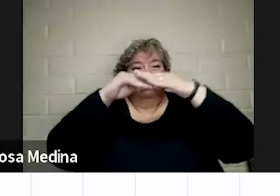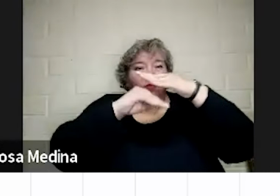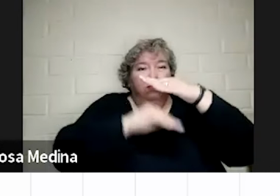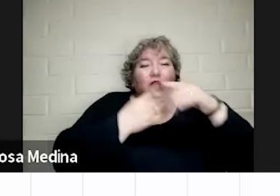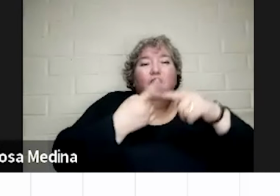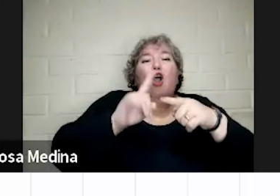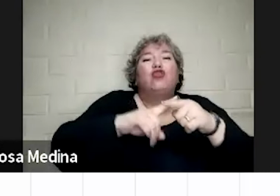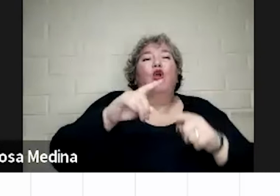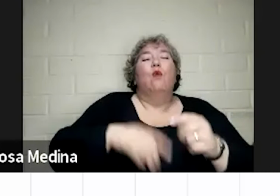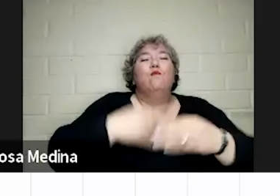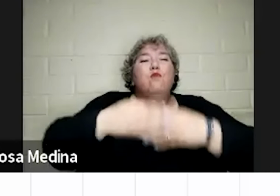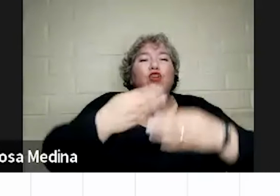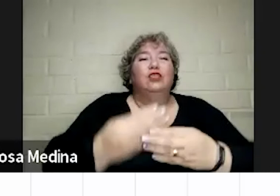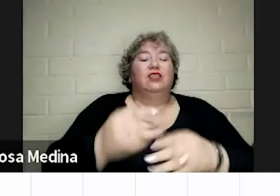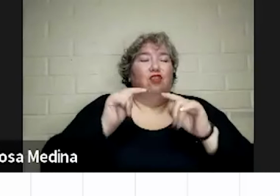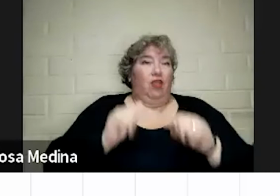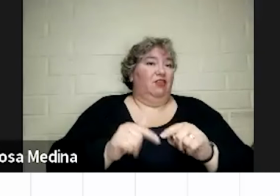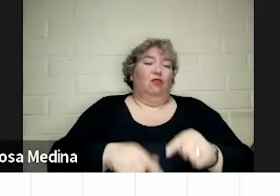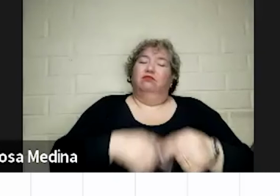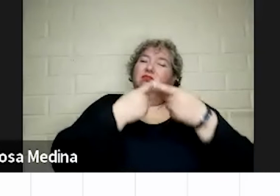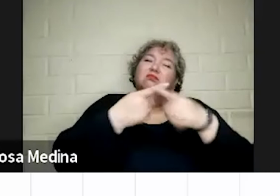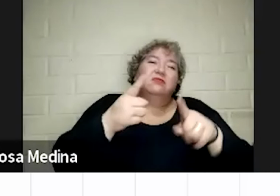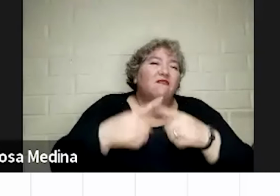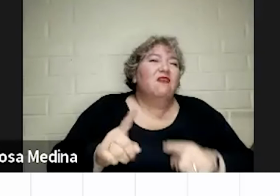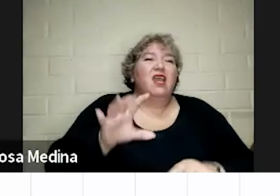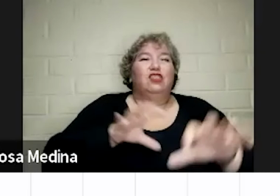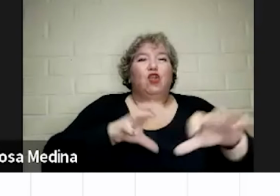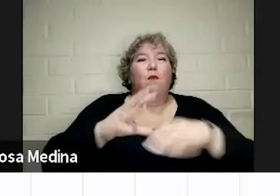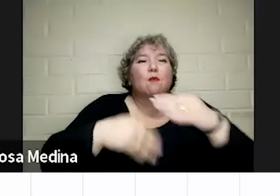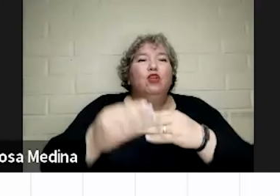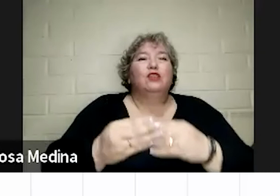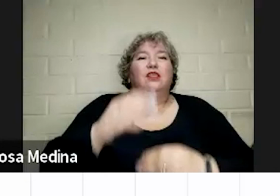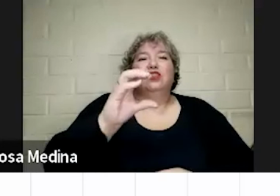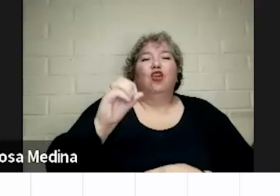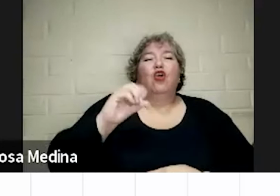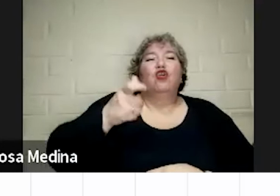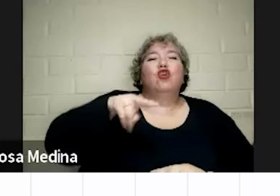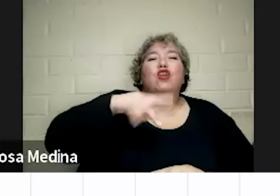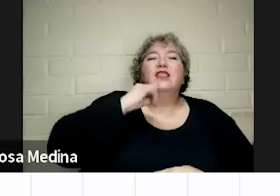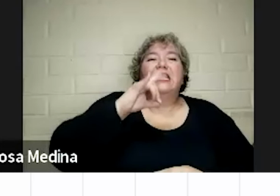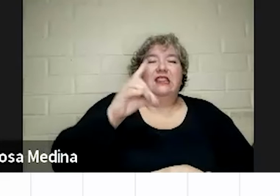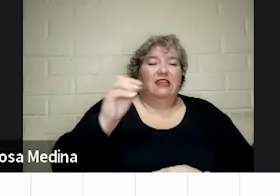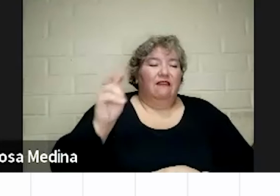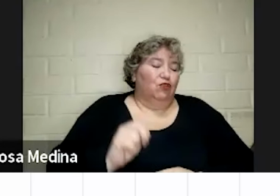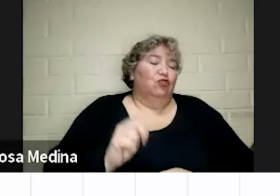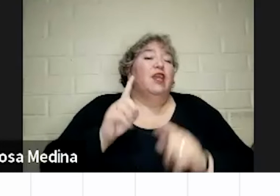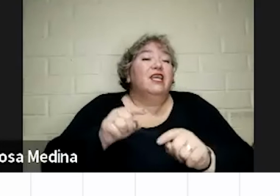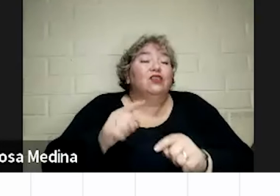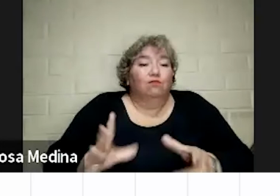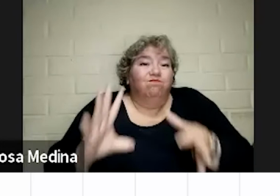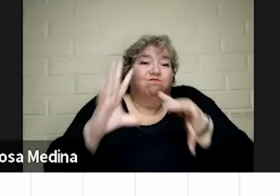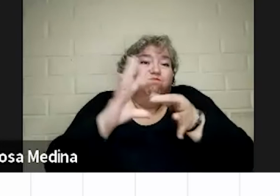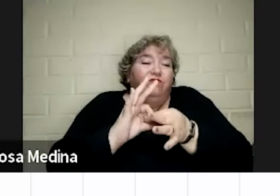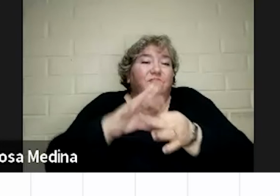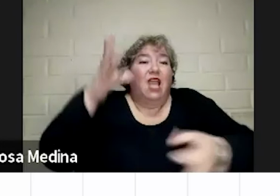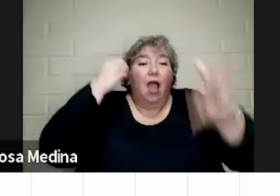entonces este proceso alberga diversos procesos cognitivos, que son algunos de los que están involucrados en el aprendizaje.